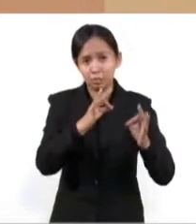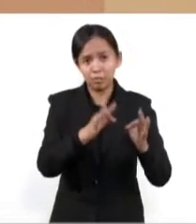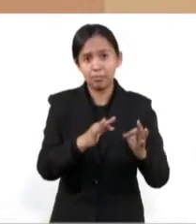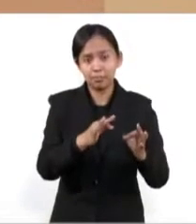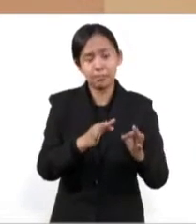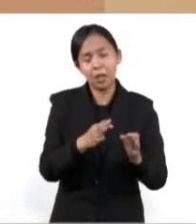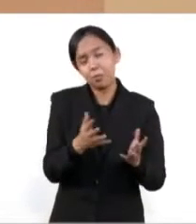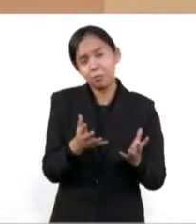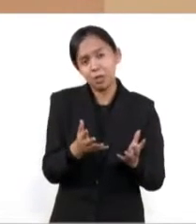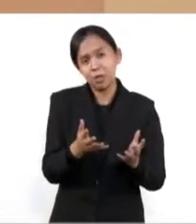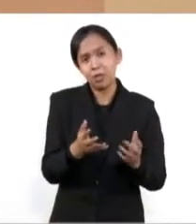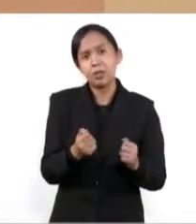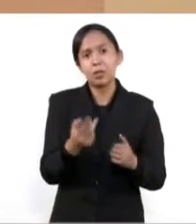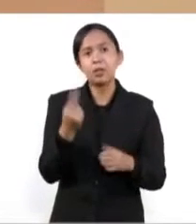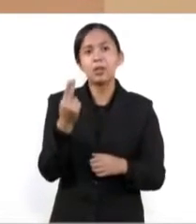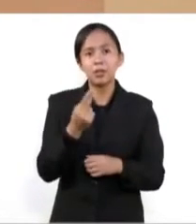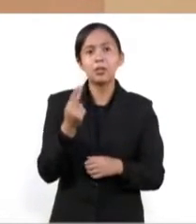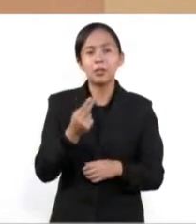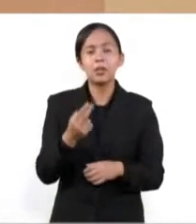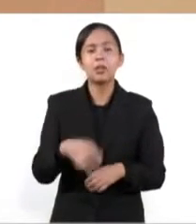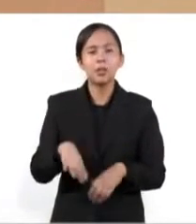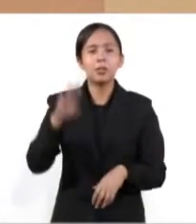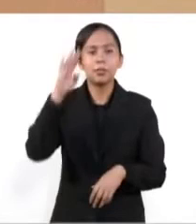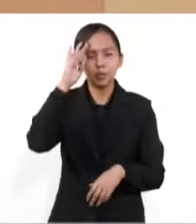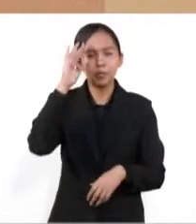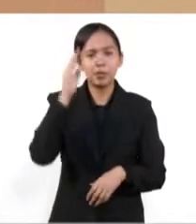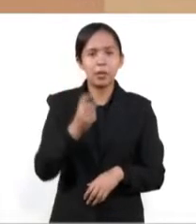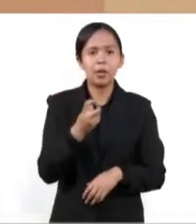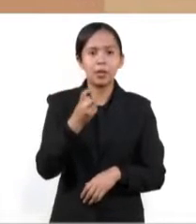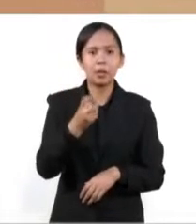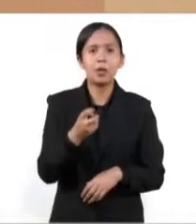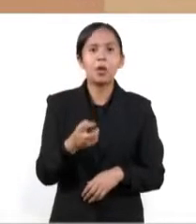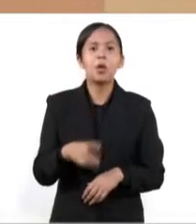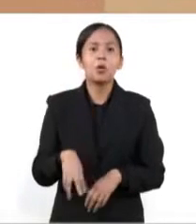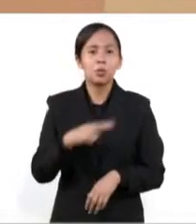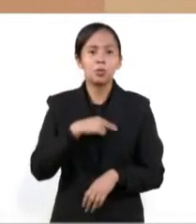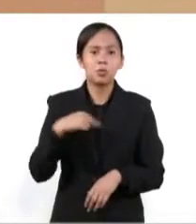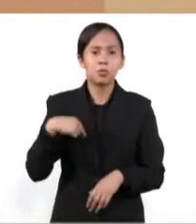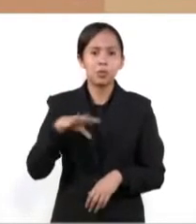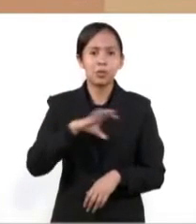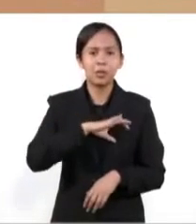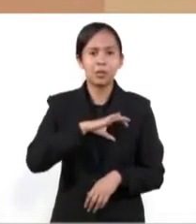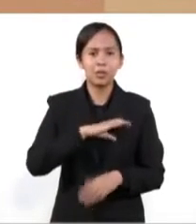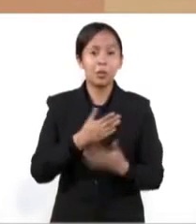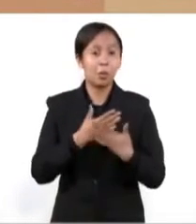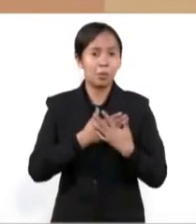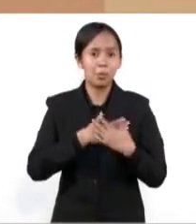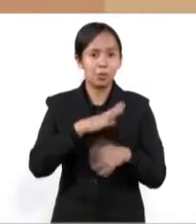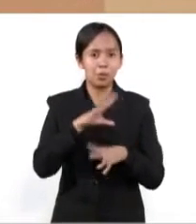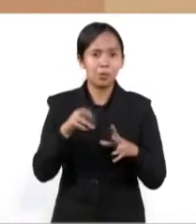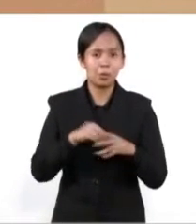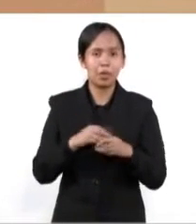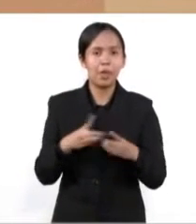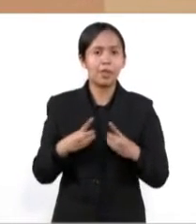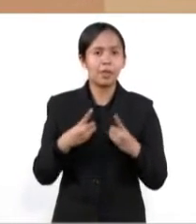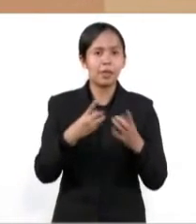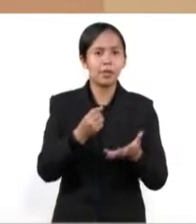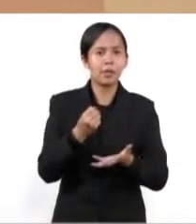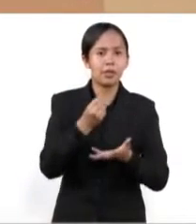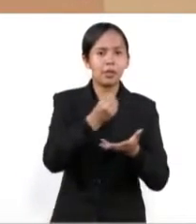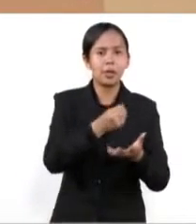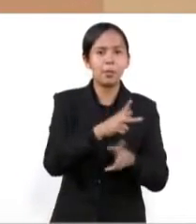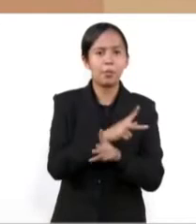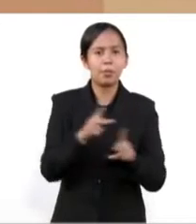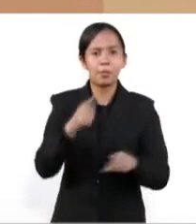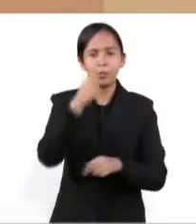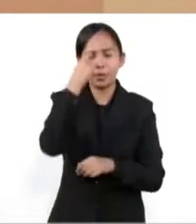adecuada y que vayan con todo el apoyo que requieren. Así que, con todo el cariño, con todo el amor, el recurso público es para